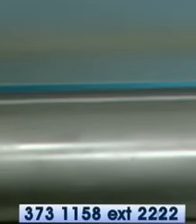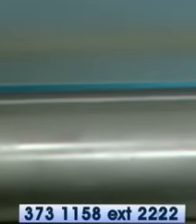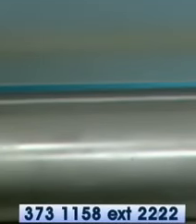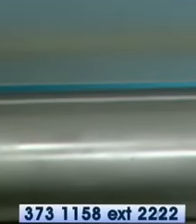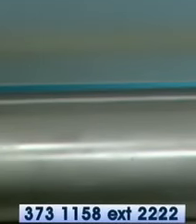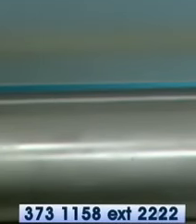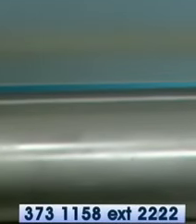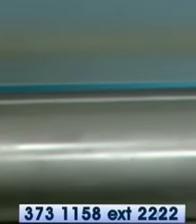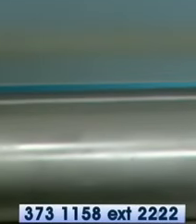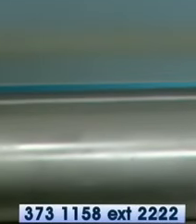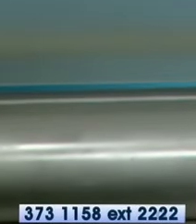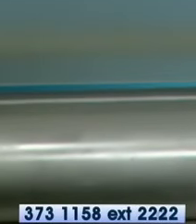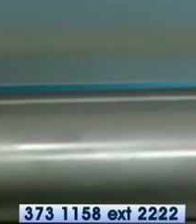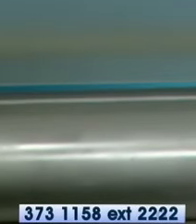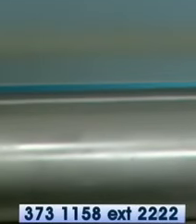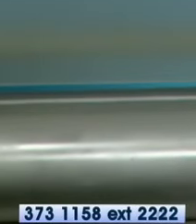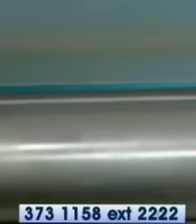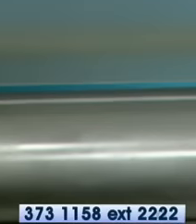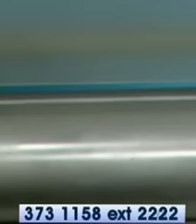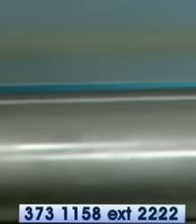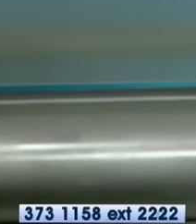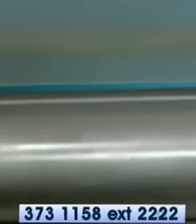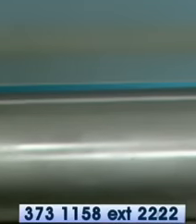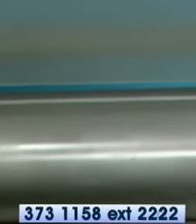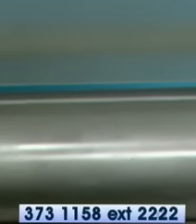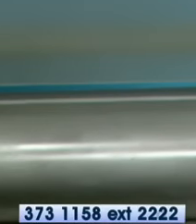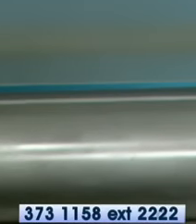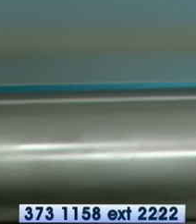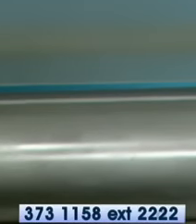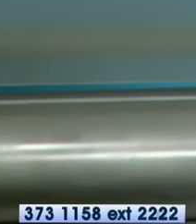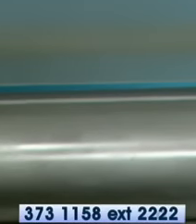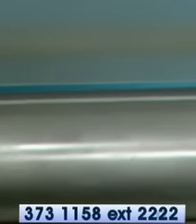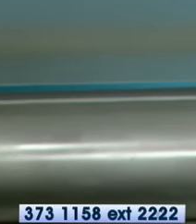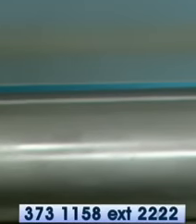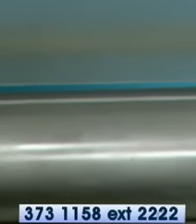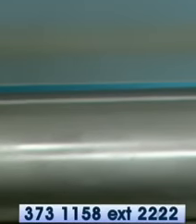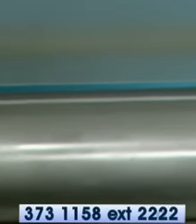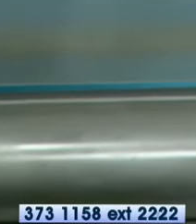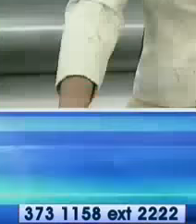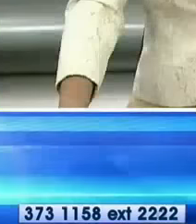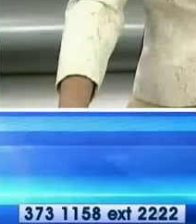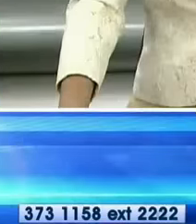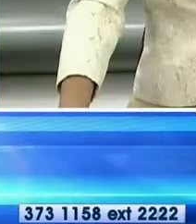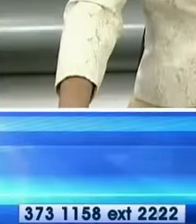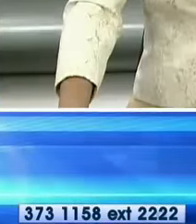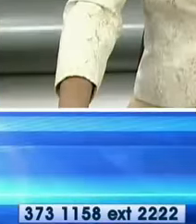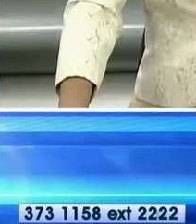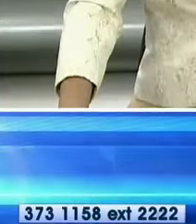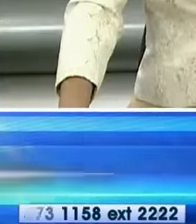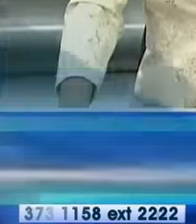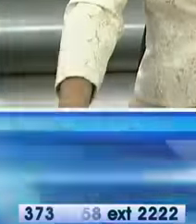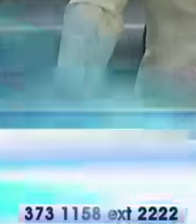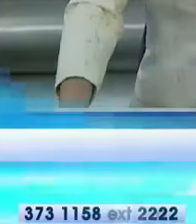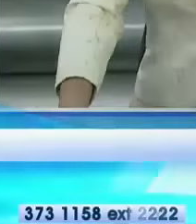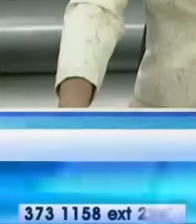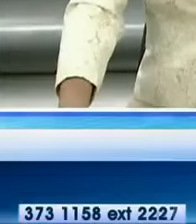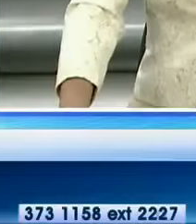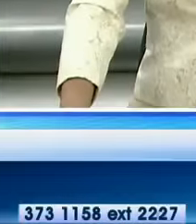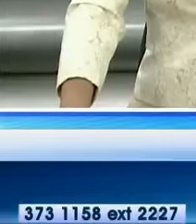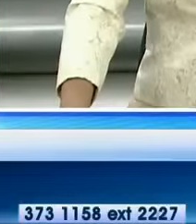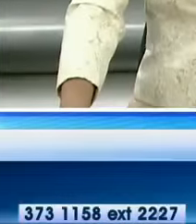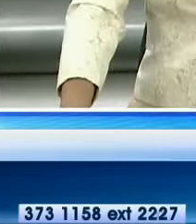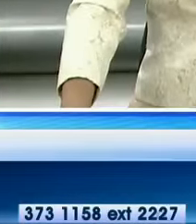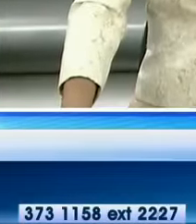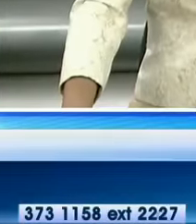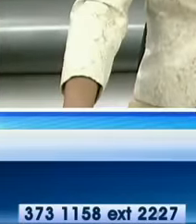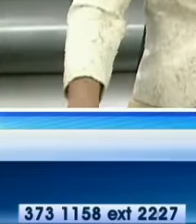Foch, en norte de Quito, por el partido que está disputando Ecuador, nos enlazamos con nuestro compañero Santiago Landeta. Santiago, buenas noches. Adelante